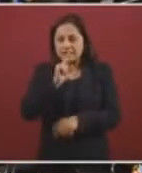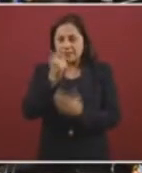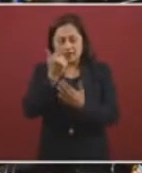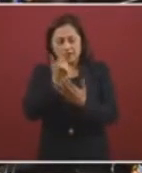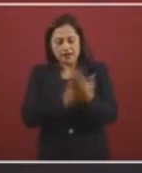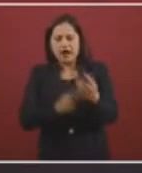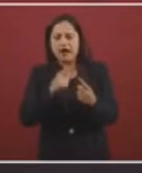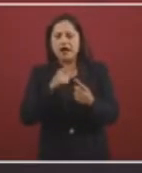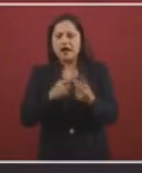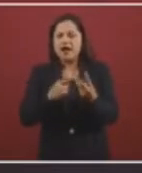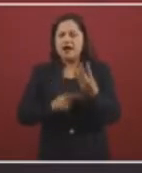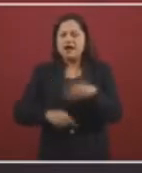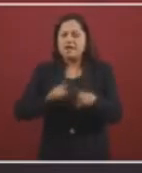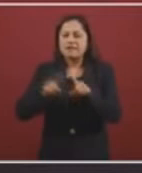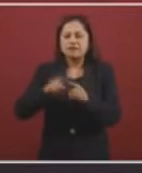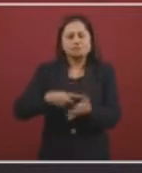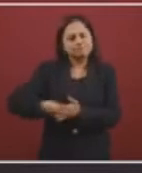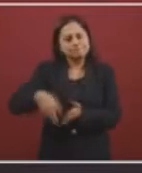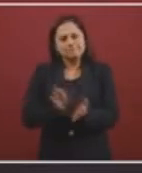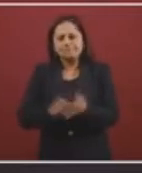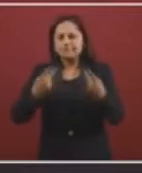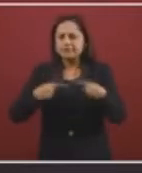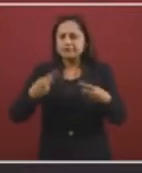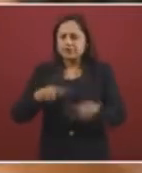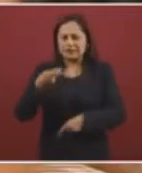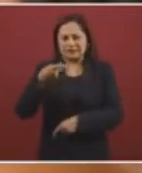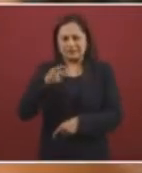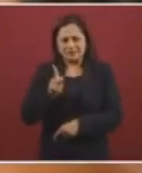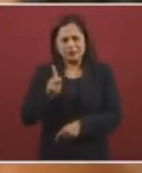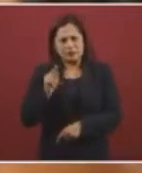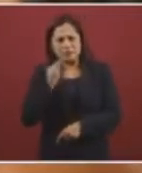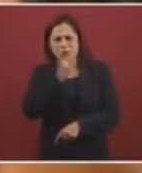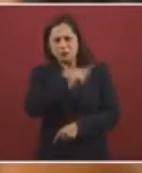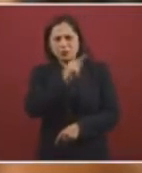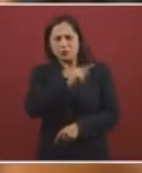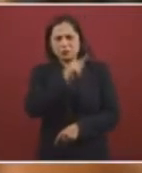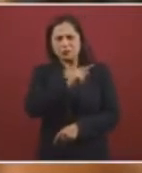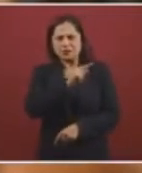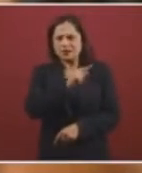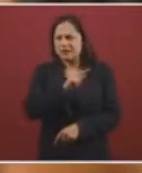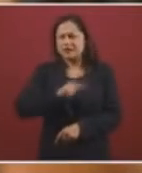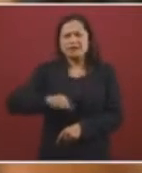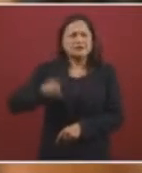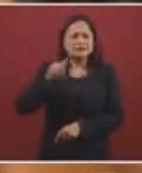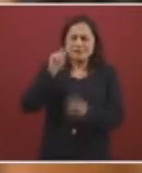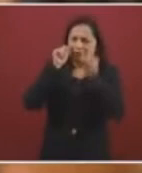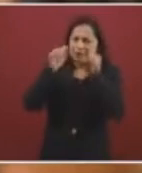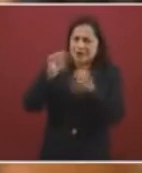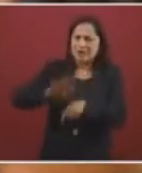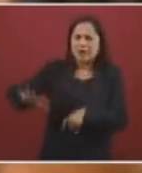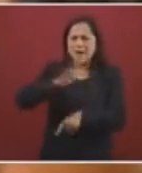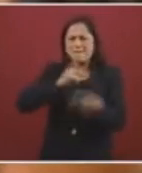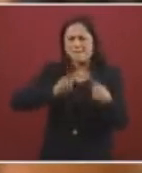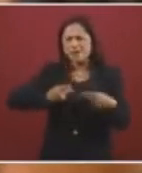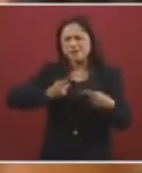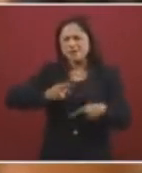el júbilo popular pero el suyo que no le saben la gente que pronunció a veinte editores usted mencionó todo el aspecto de su